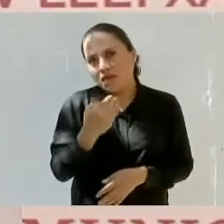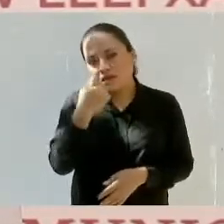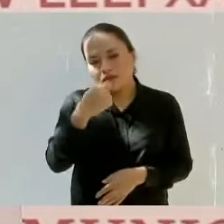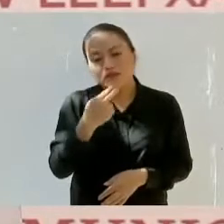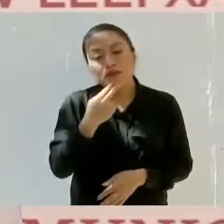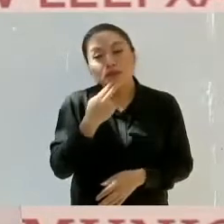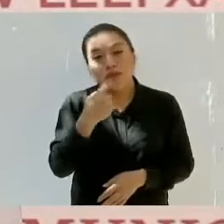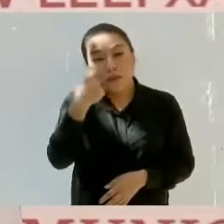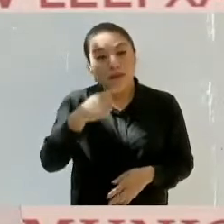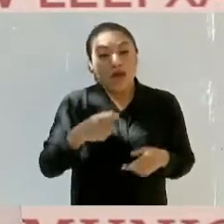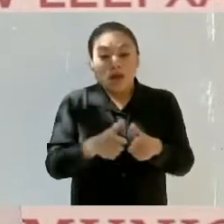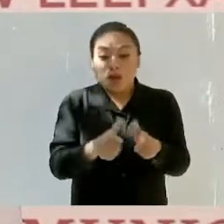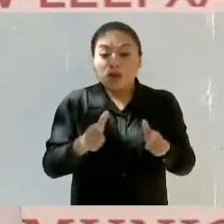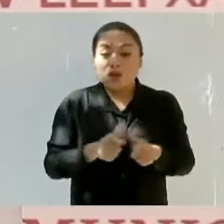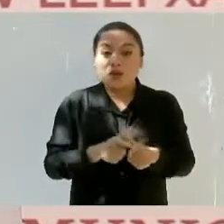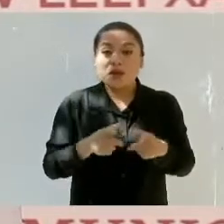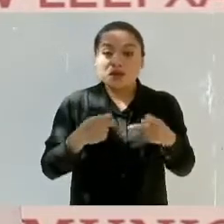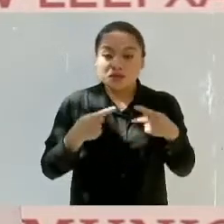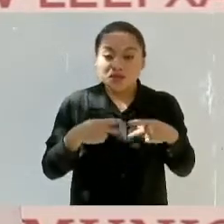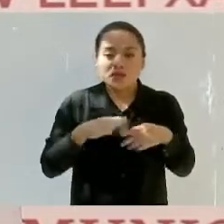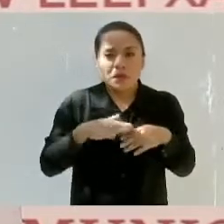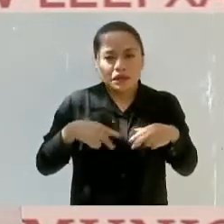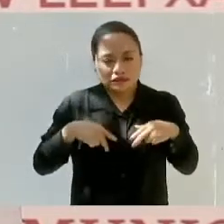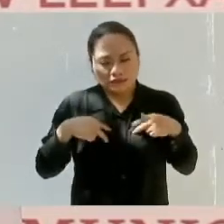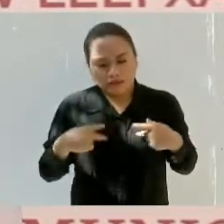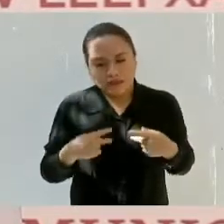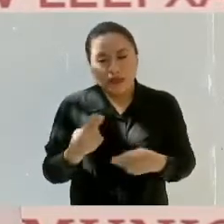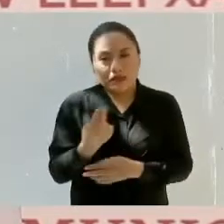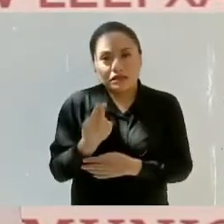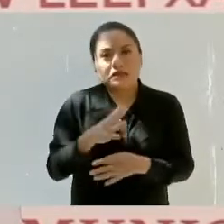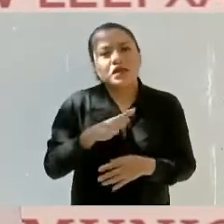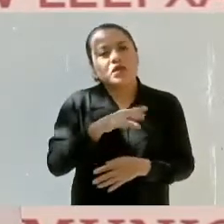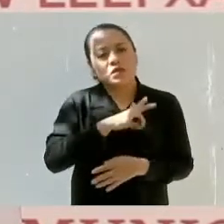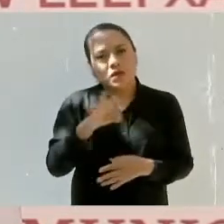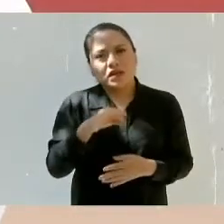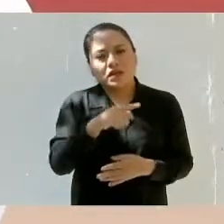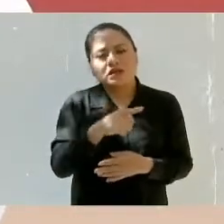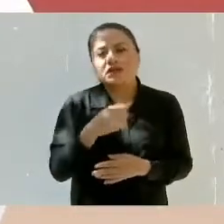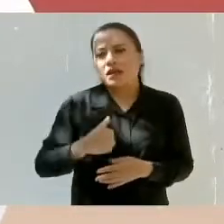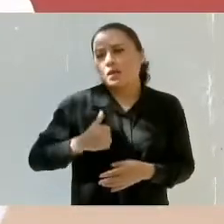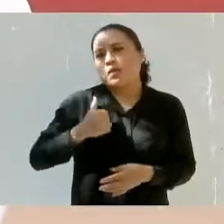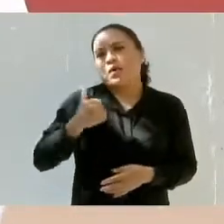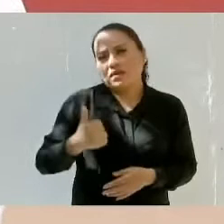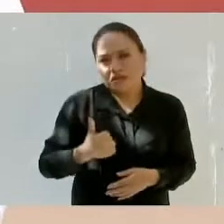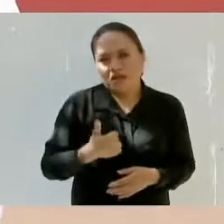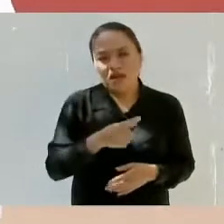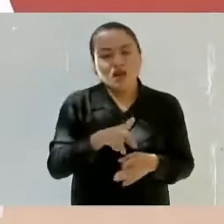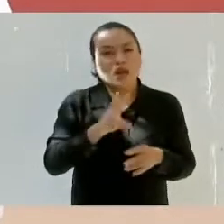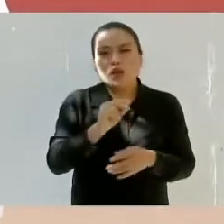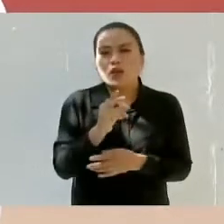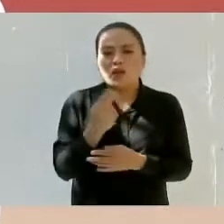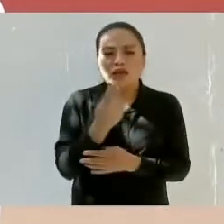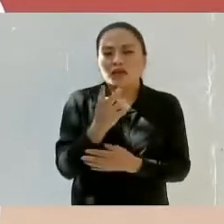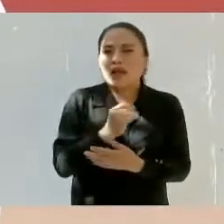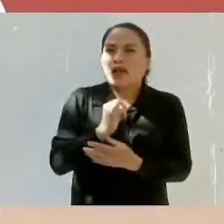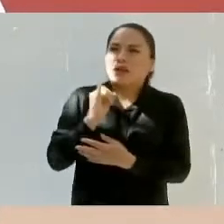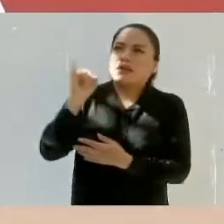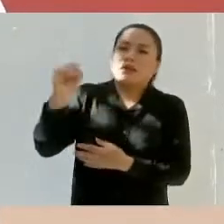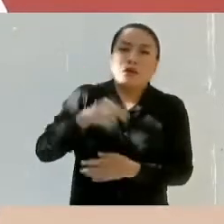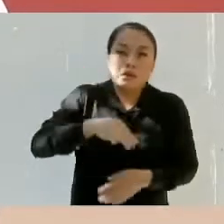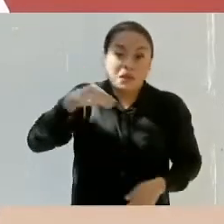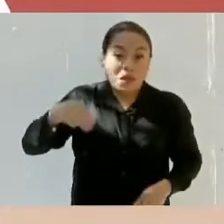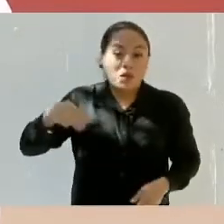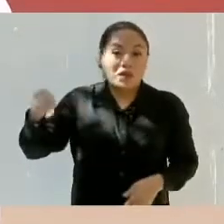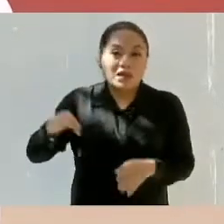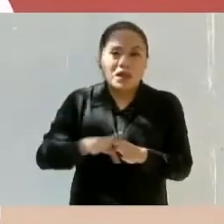porque los grupos vulnerables ya van a poder cobrar sus apoyos aquí en la cabecera municipal sin necesidad de trasladarnos a Miahuatlán, porque